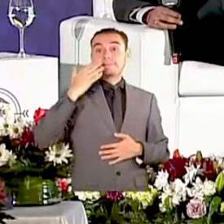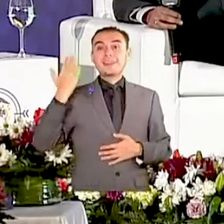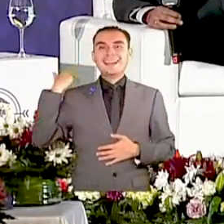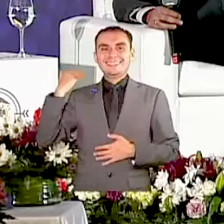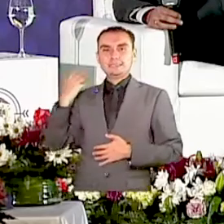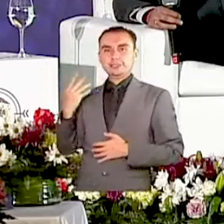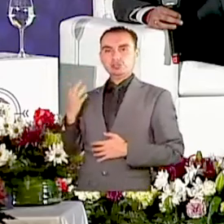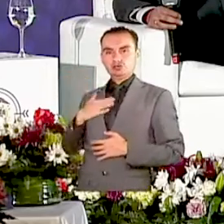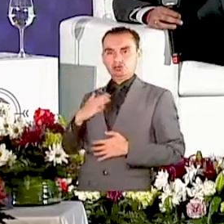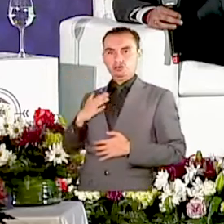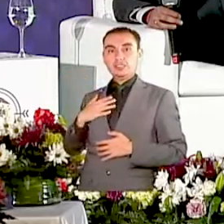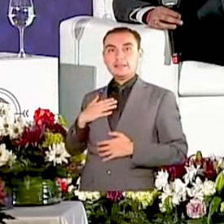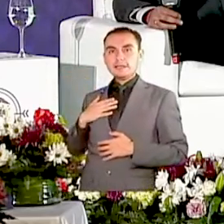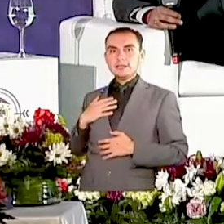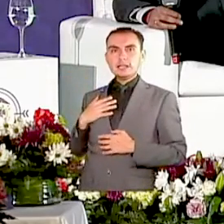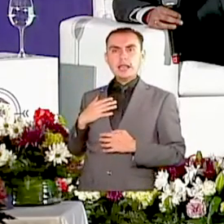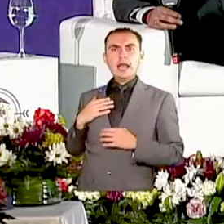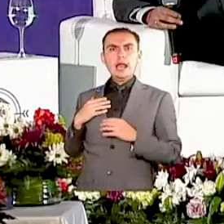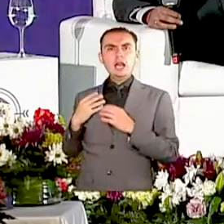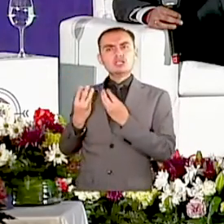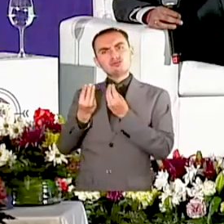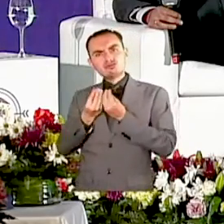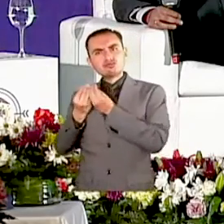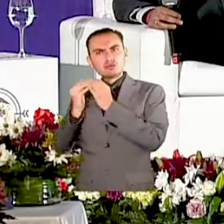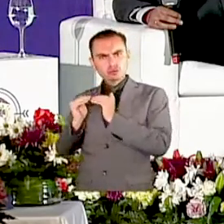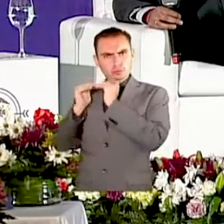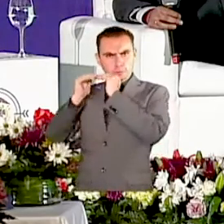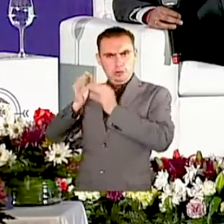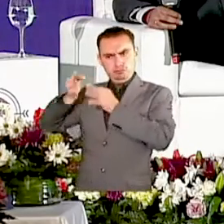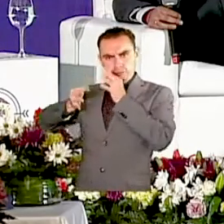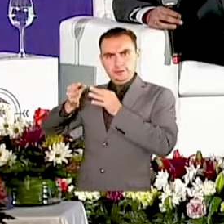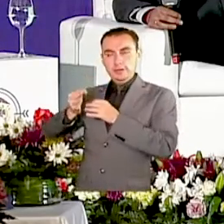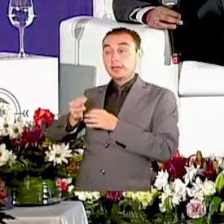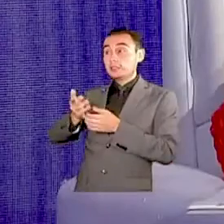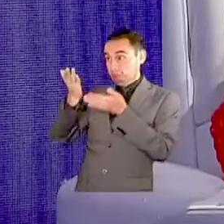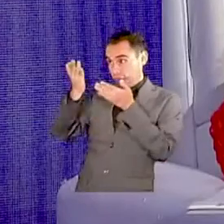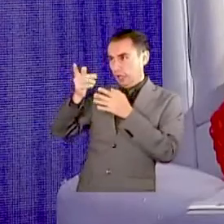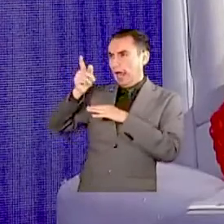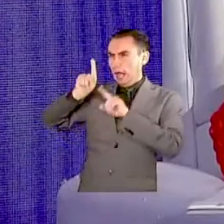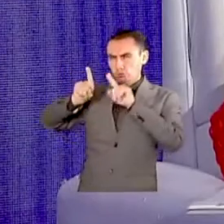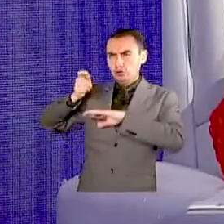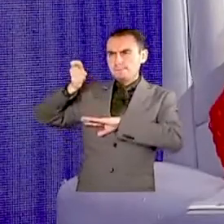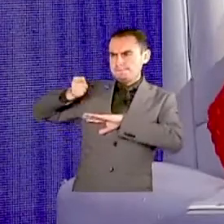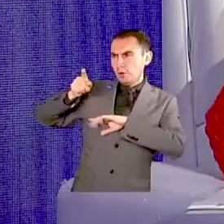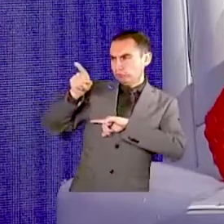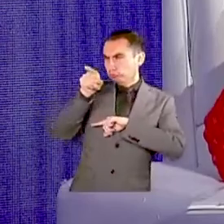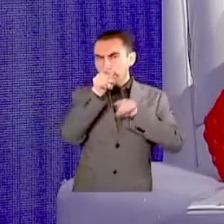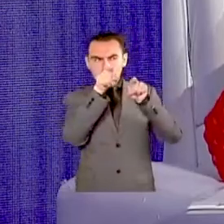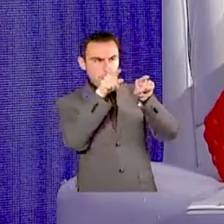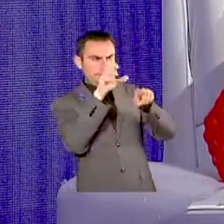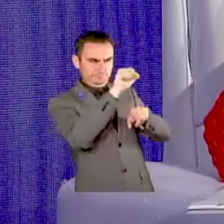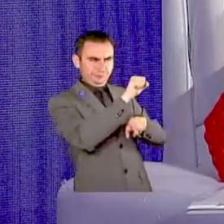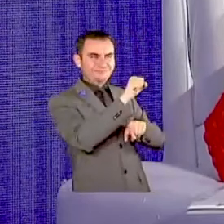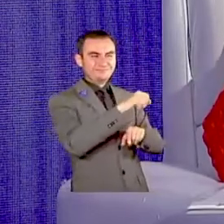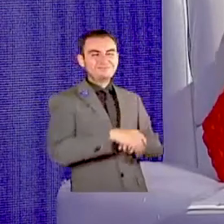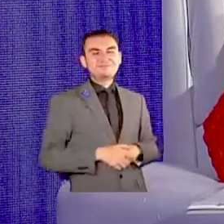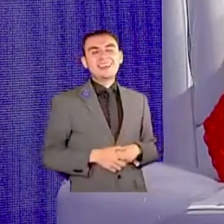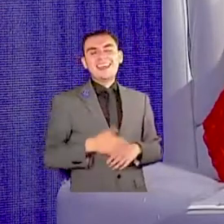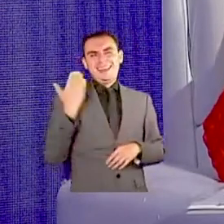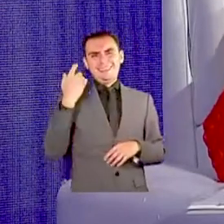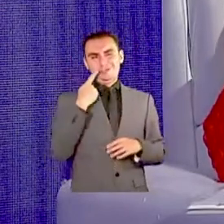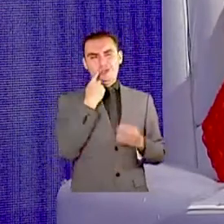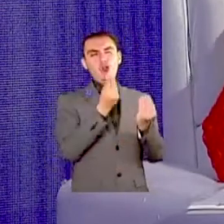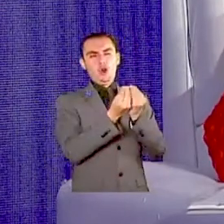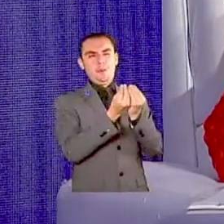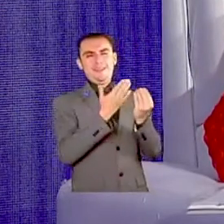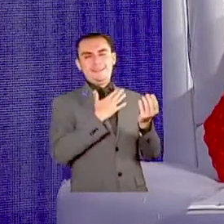de la Corte Suprema de Justicia, y reconozco aquí a mis compañeros magistrados de la Corte, impulsamos la